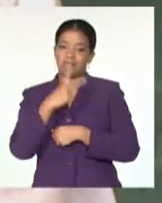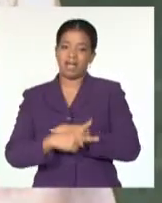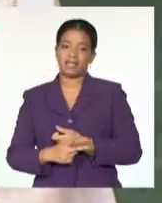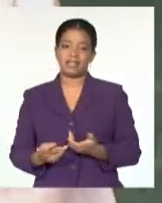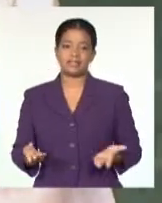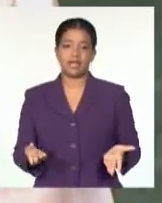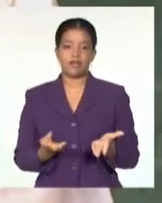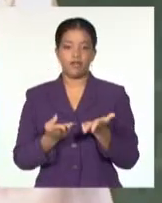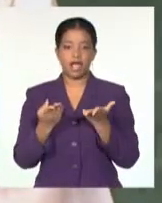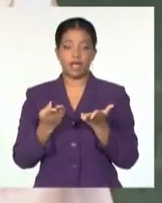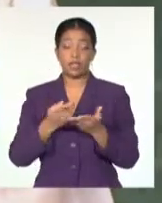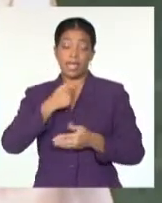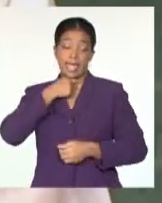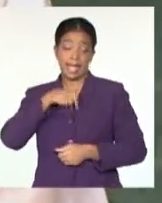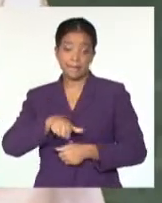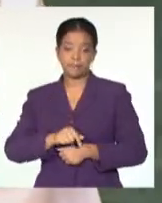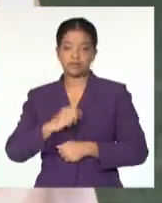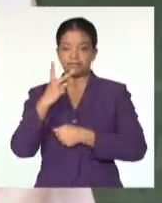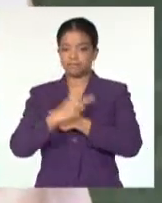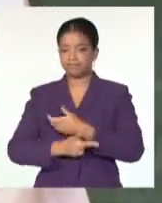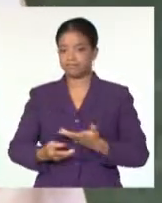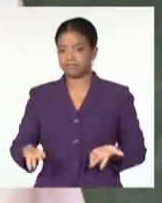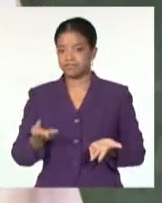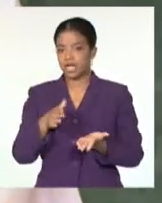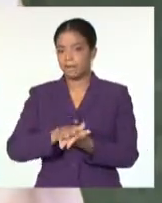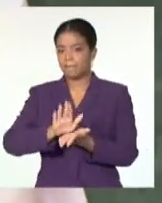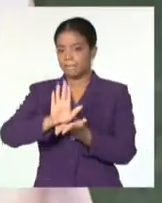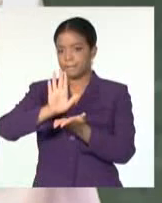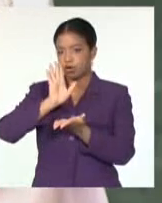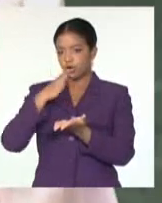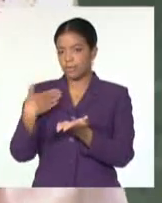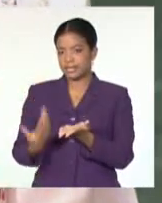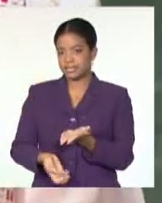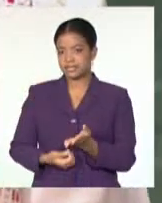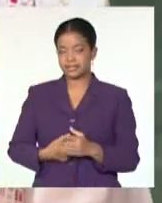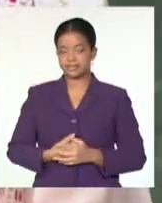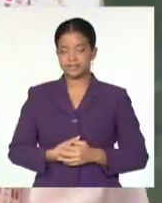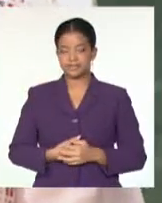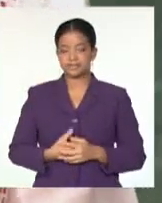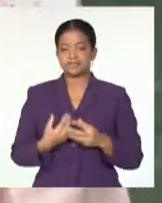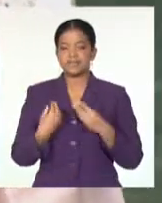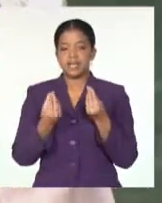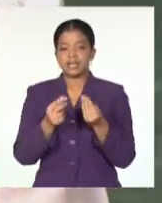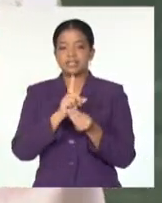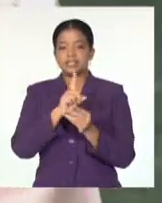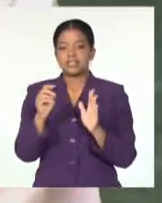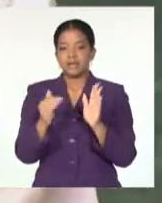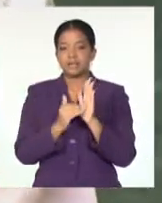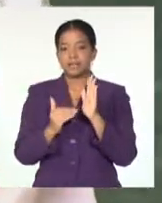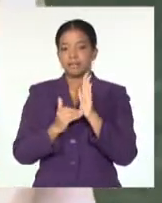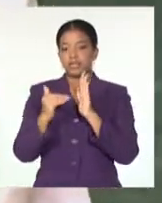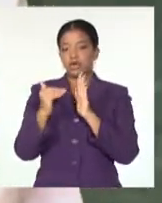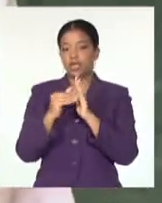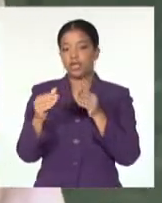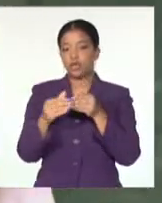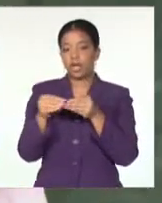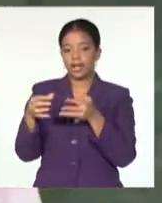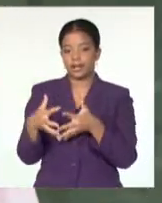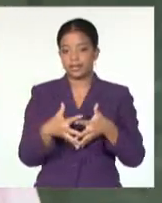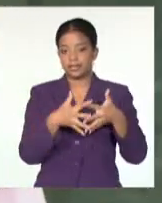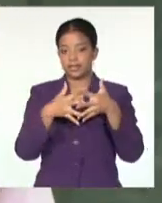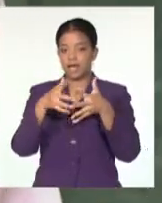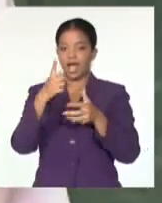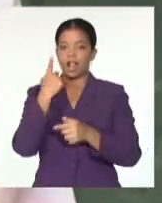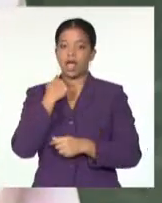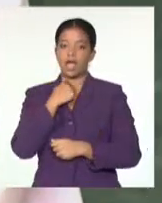ejemplo la promesa de invertir 100 mil millones de dólares estadounidenses al año, es una